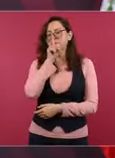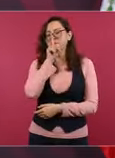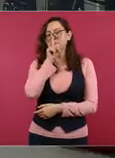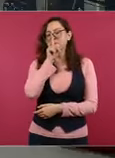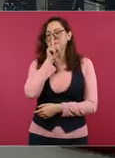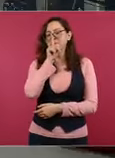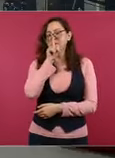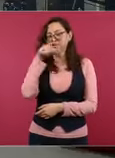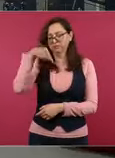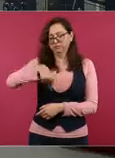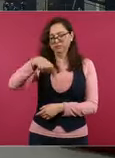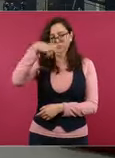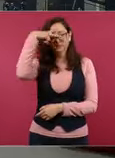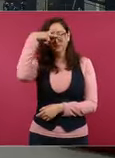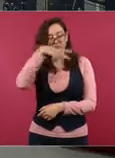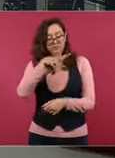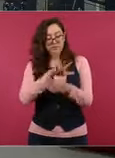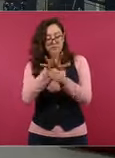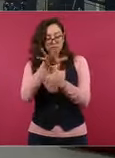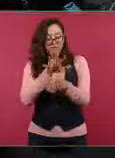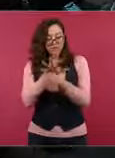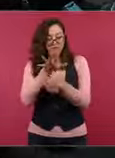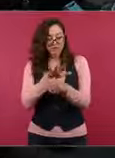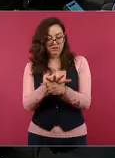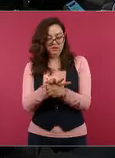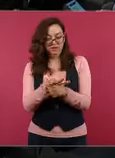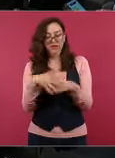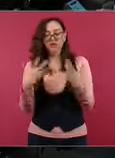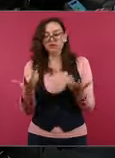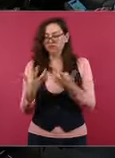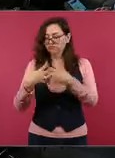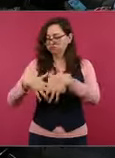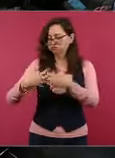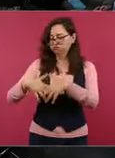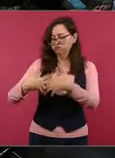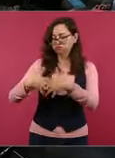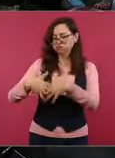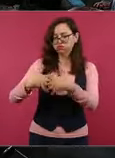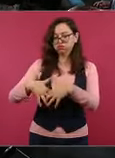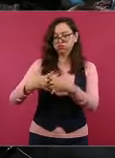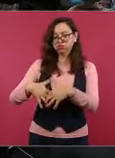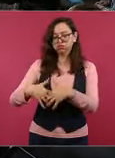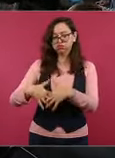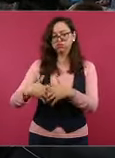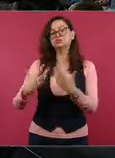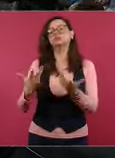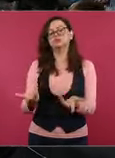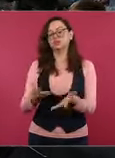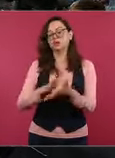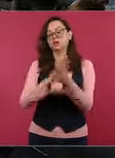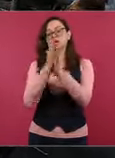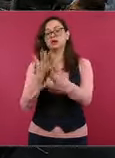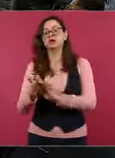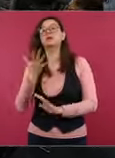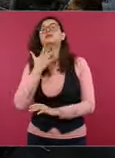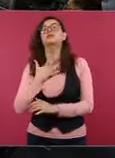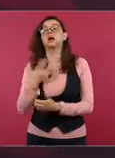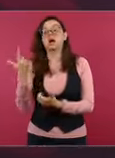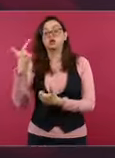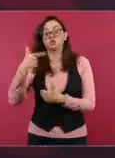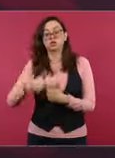plantas toquizadoras lo que se consigue es convertir el combustóleo en gasolinas y además